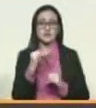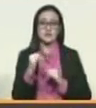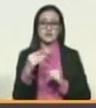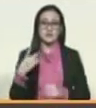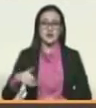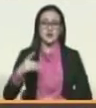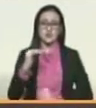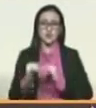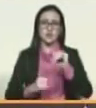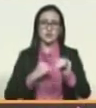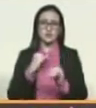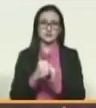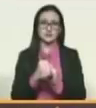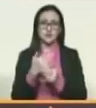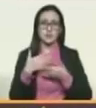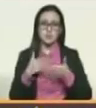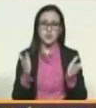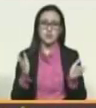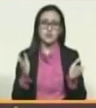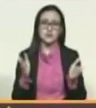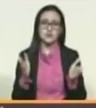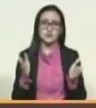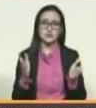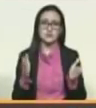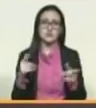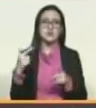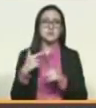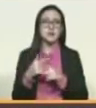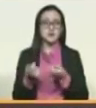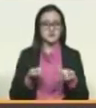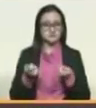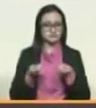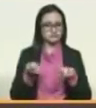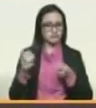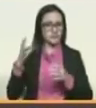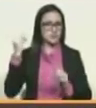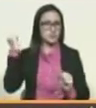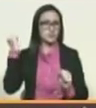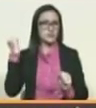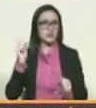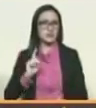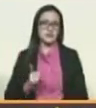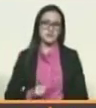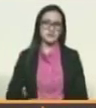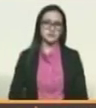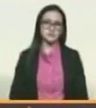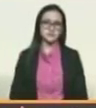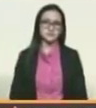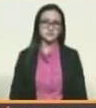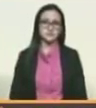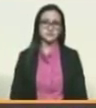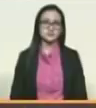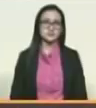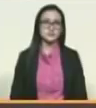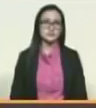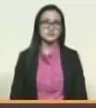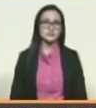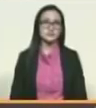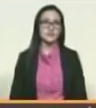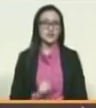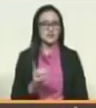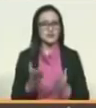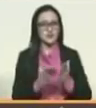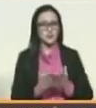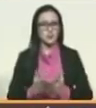internacional público y a la luz, por supuesto, de las medidas diplomáticas que deban adoptarse. Tiene que ceñirse, tiene que